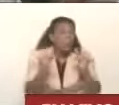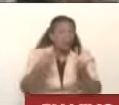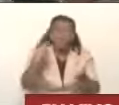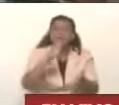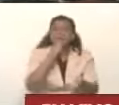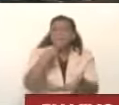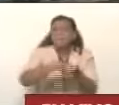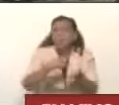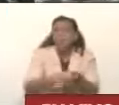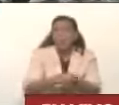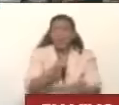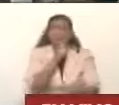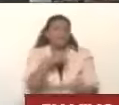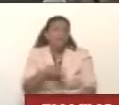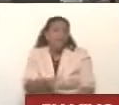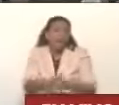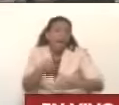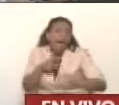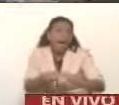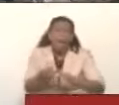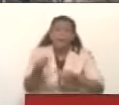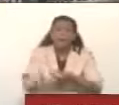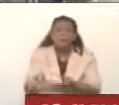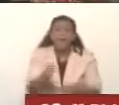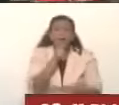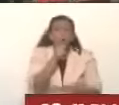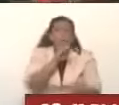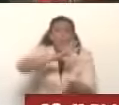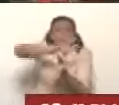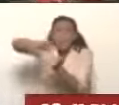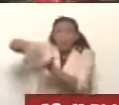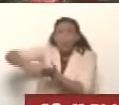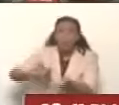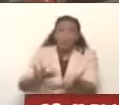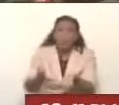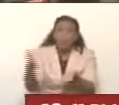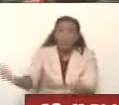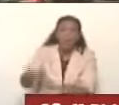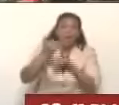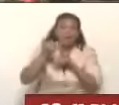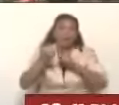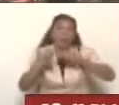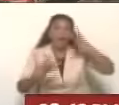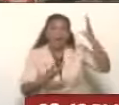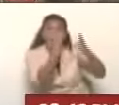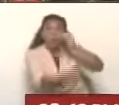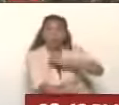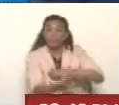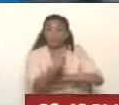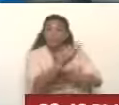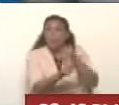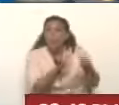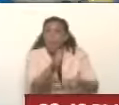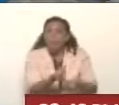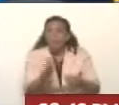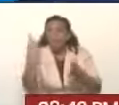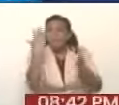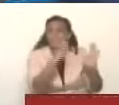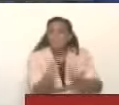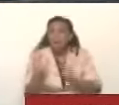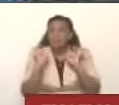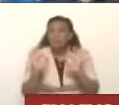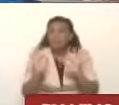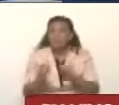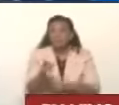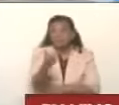armas, quién los llevó hasta allá, cómo los iban a sacar, después de disparar, cómo los iban a sacar. Ellos